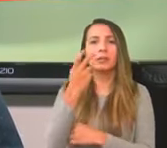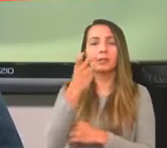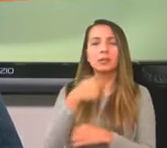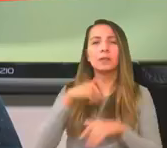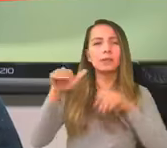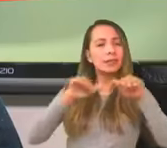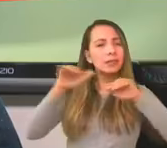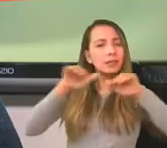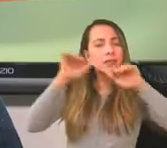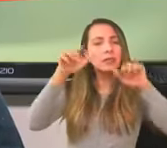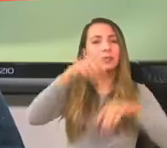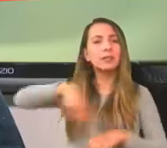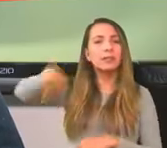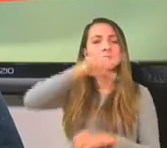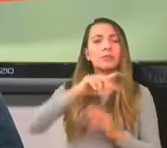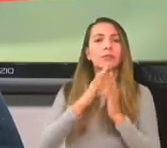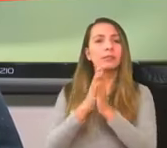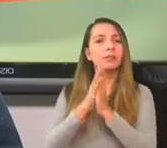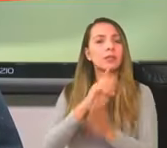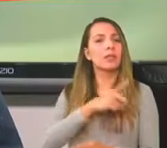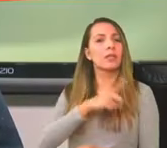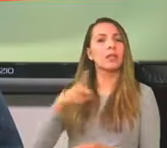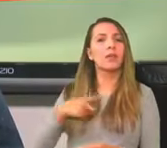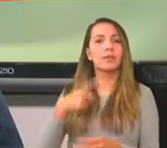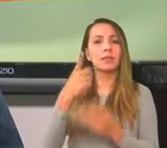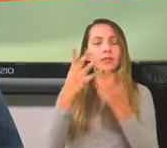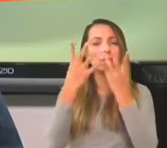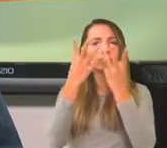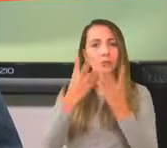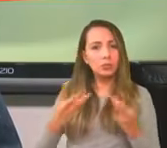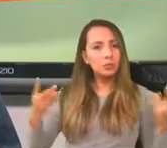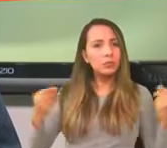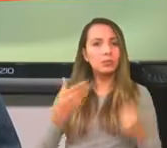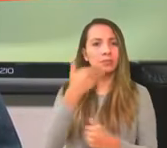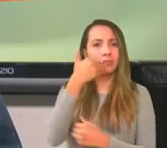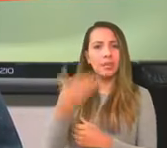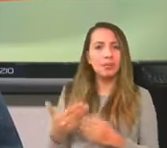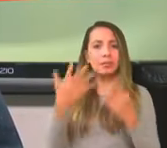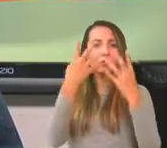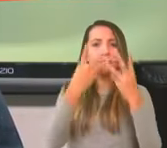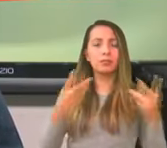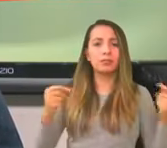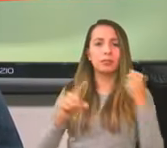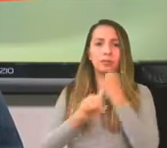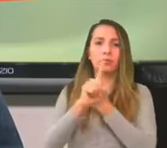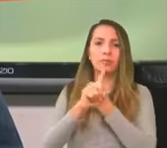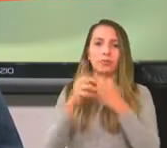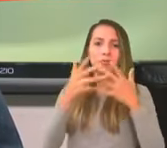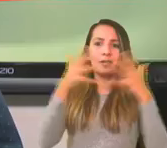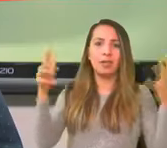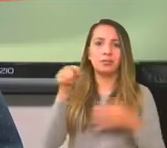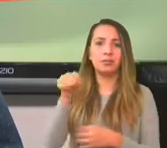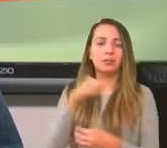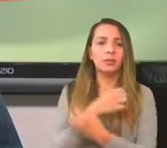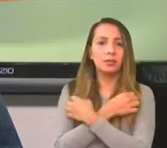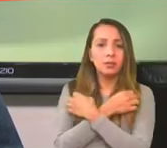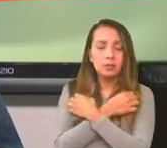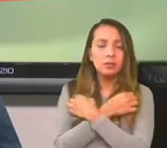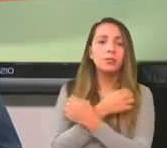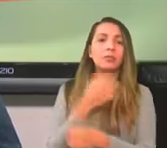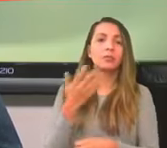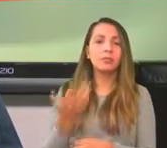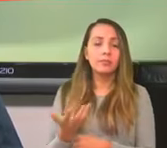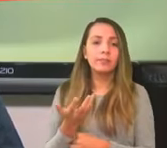que puedan dar una solución, una digna solución a este conflicto. Tanto